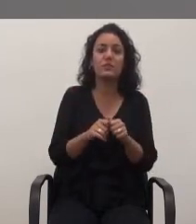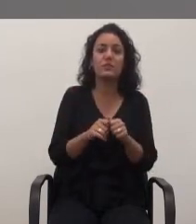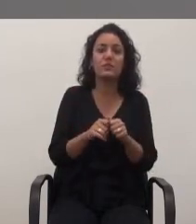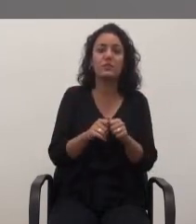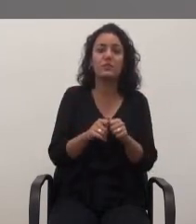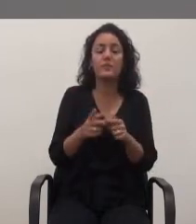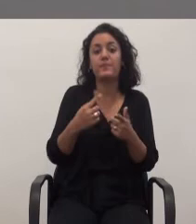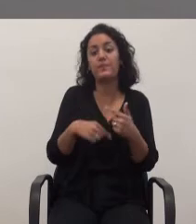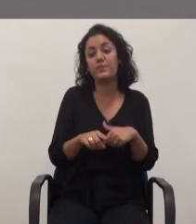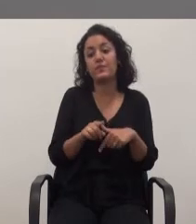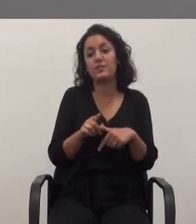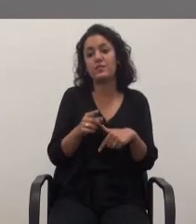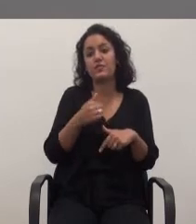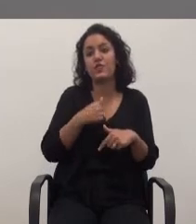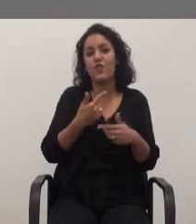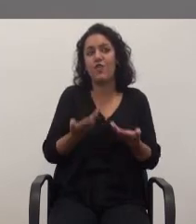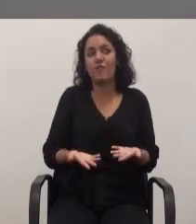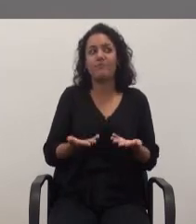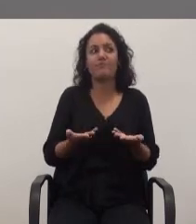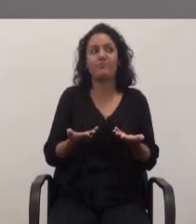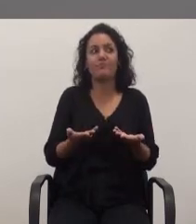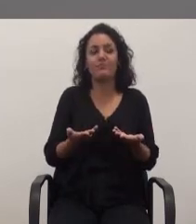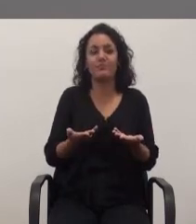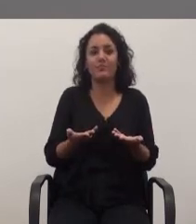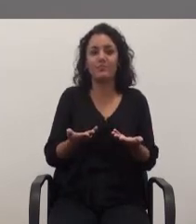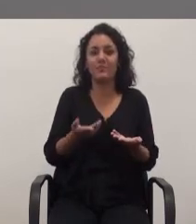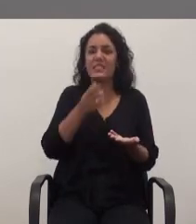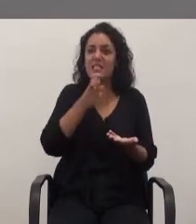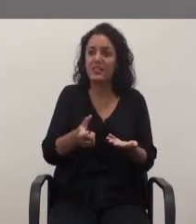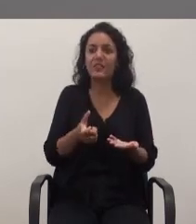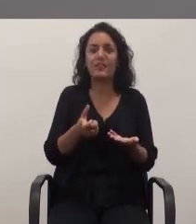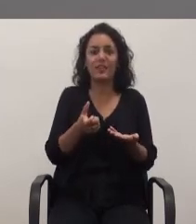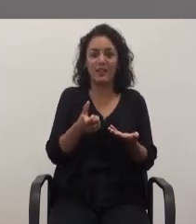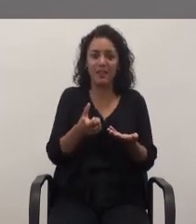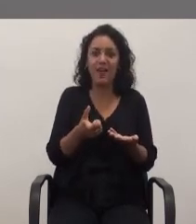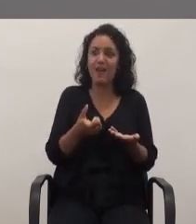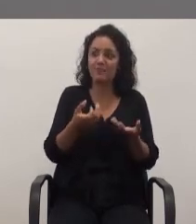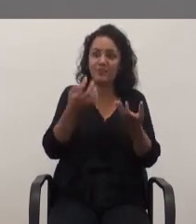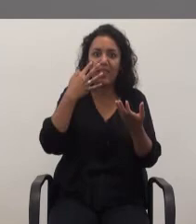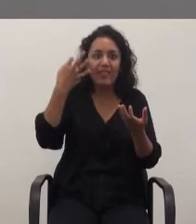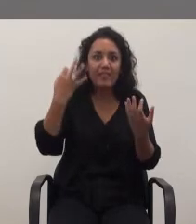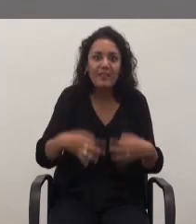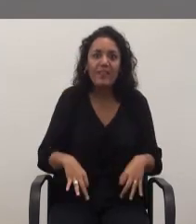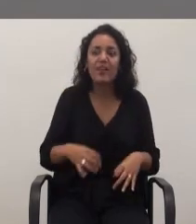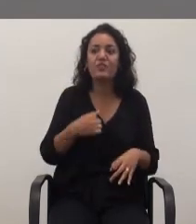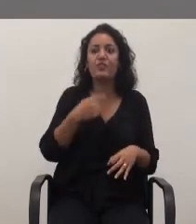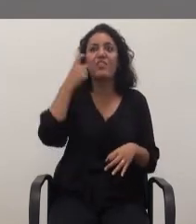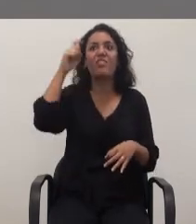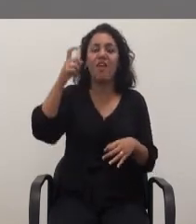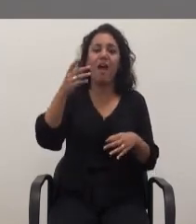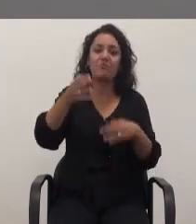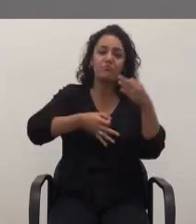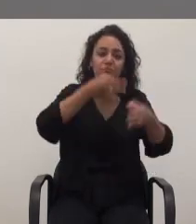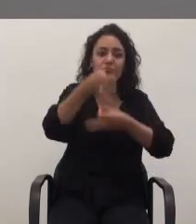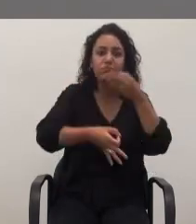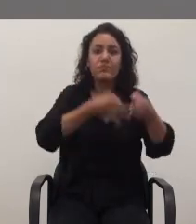que tenga mucho más sentido hoy estar sentado contándoles que estas ideas que les voy a pasar a decir ahora,